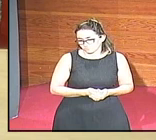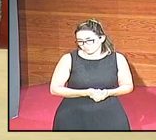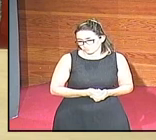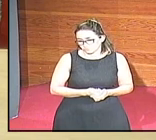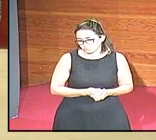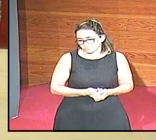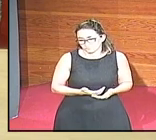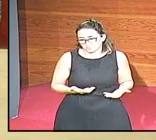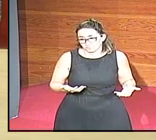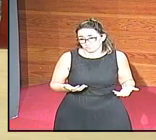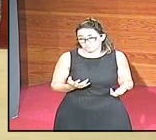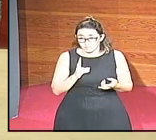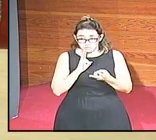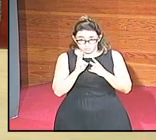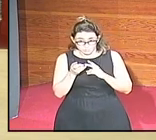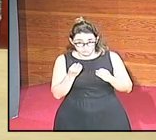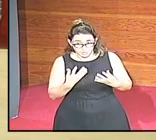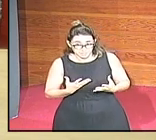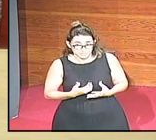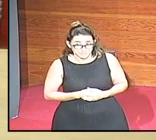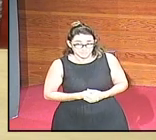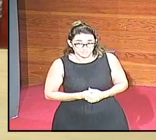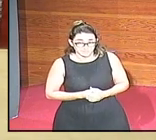¿He respondido bien? Sí, pero...